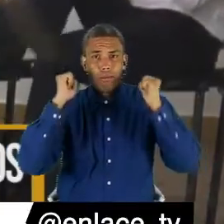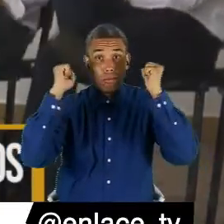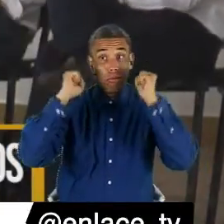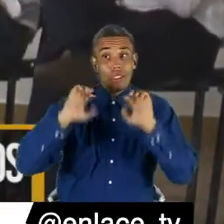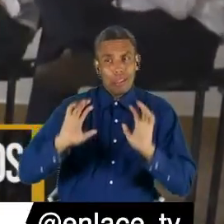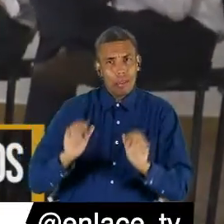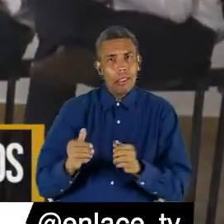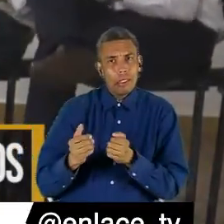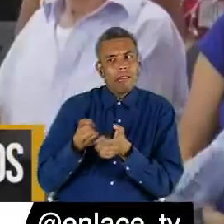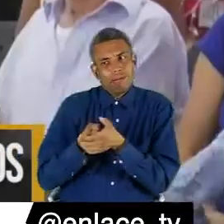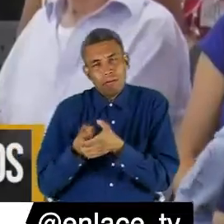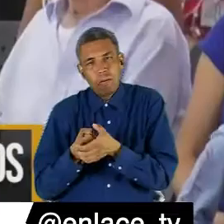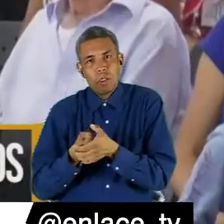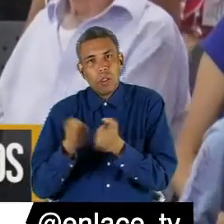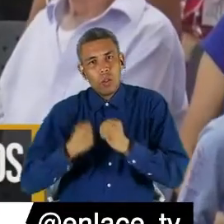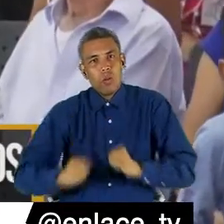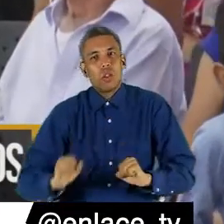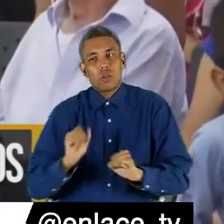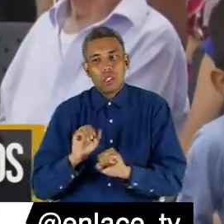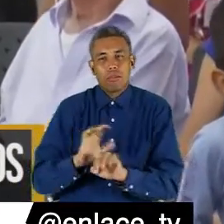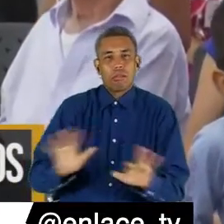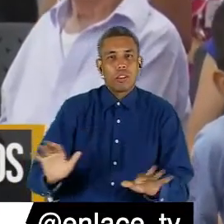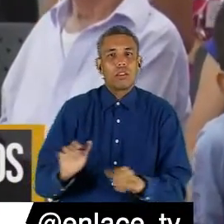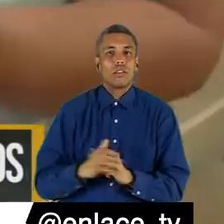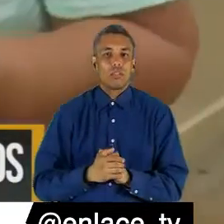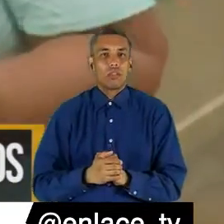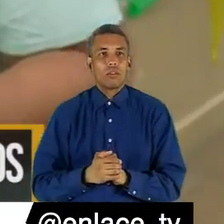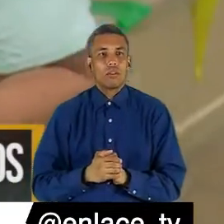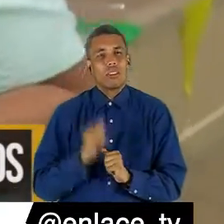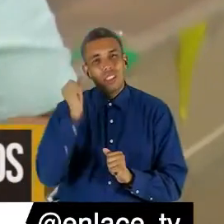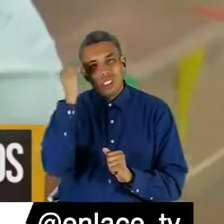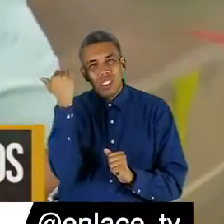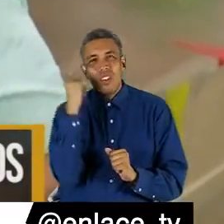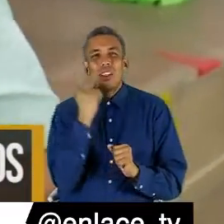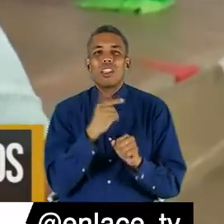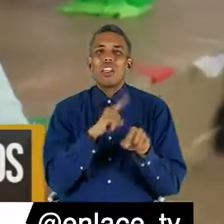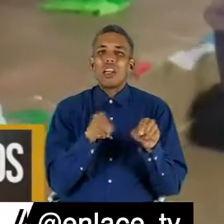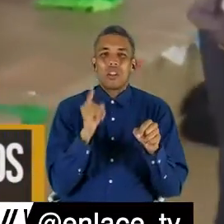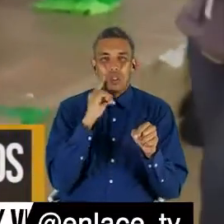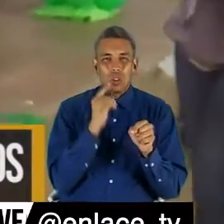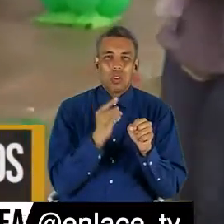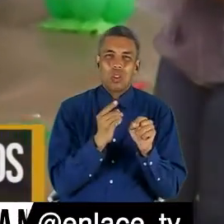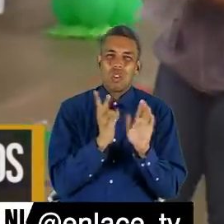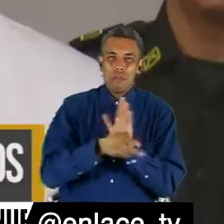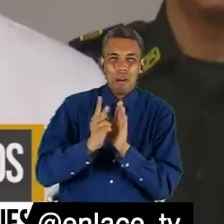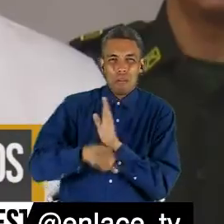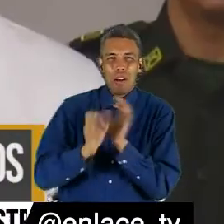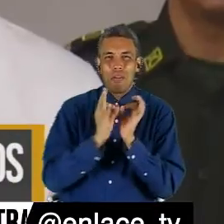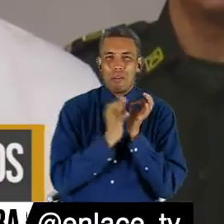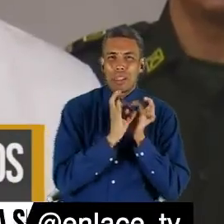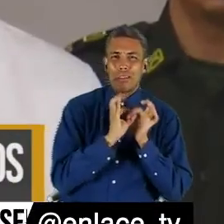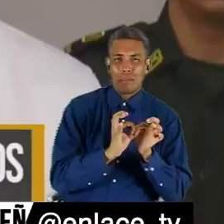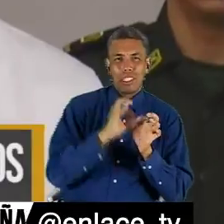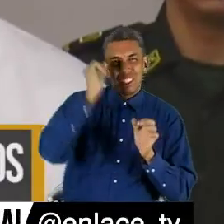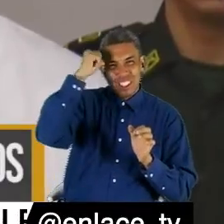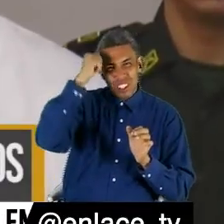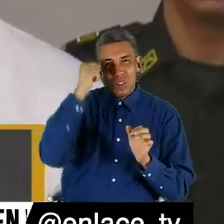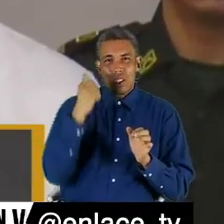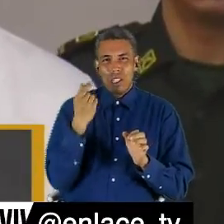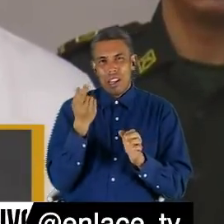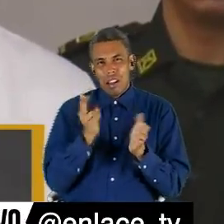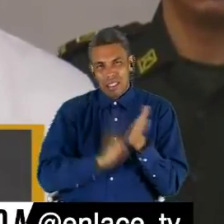secretario Solórzano ha participado este martes de la entrega de indemnizaciones a víctimas cumplida en el Centro Popular Comercial CPC. Estamos conmemorando